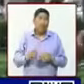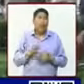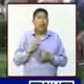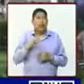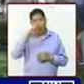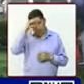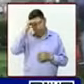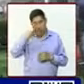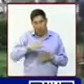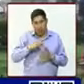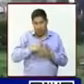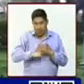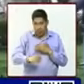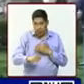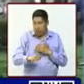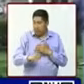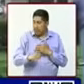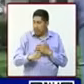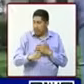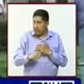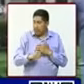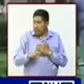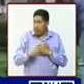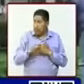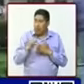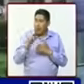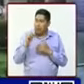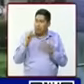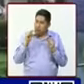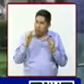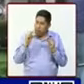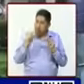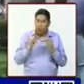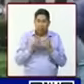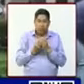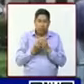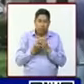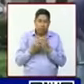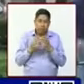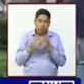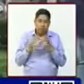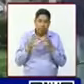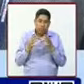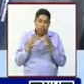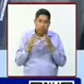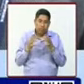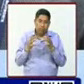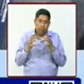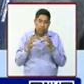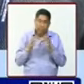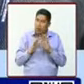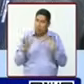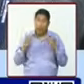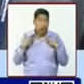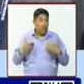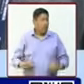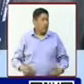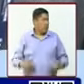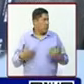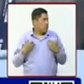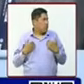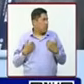El niño nace con una pauta de crecimiento que no excede una edad. El cuerpo puede